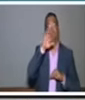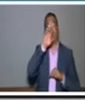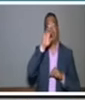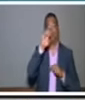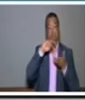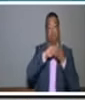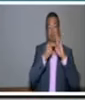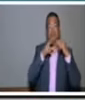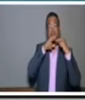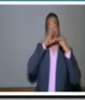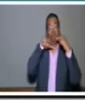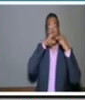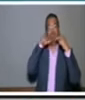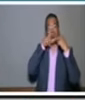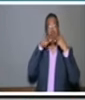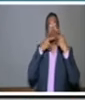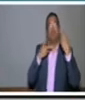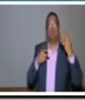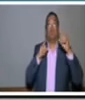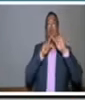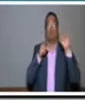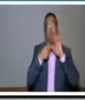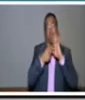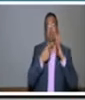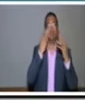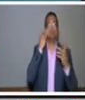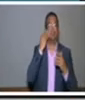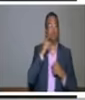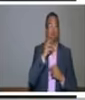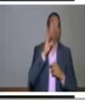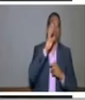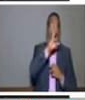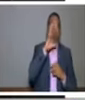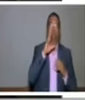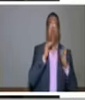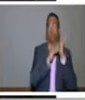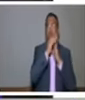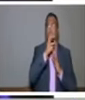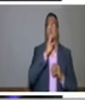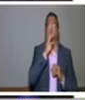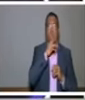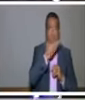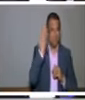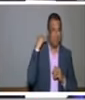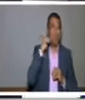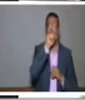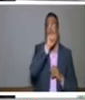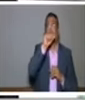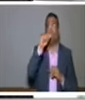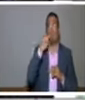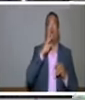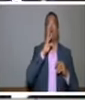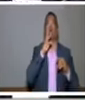el mismo pensamiento y la misma visión que, por ejemplo, los 600 millones de galones de agua que la Autoridad de Acueducto y Alcantarillado bota al mar.